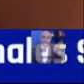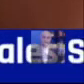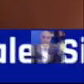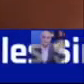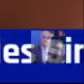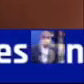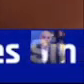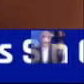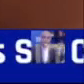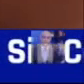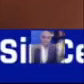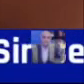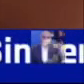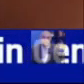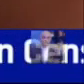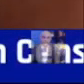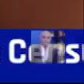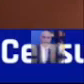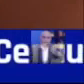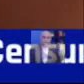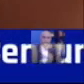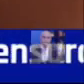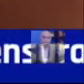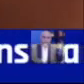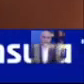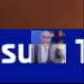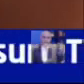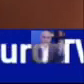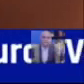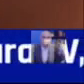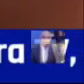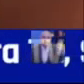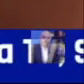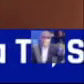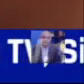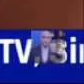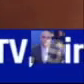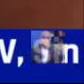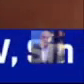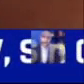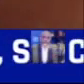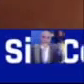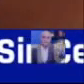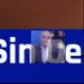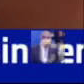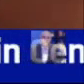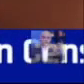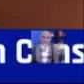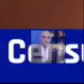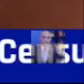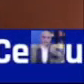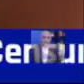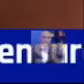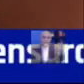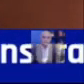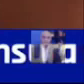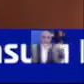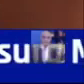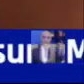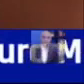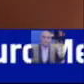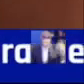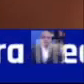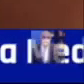pues fortaleza personal, fortaleza propia como dirigente política para hacerse